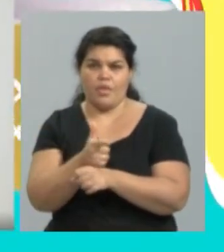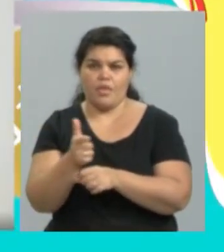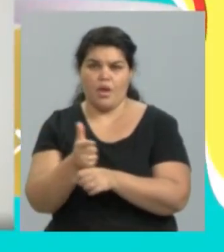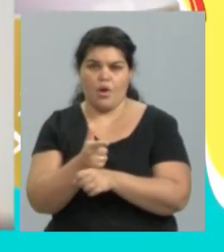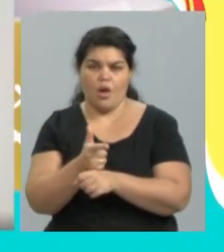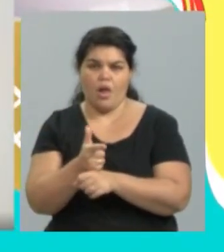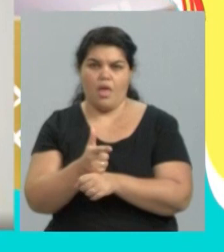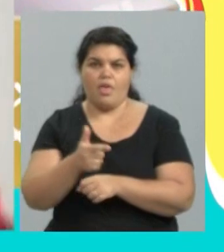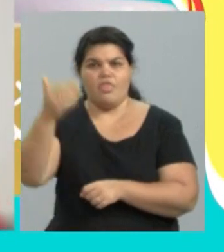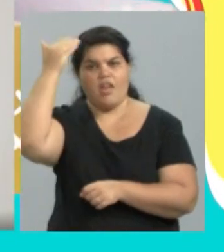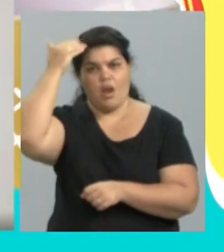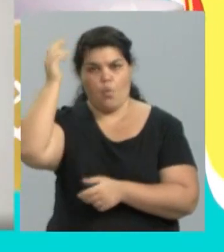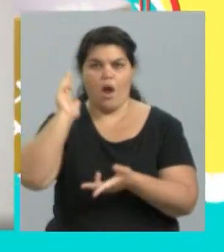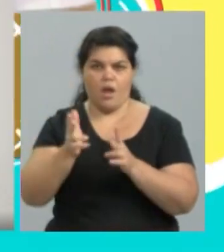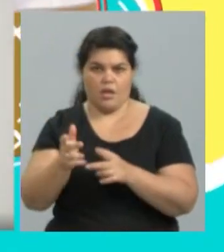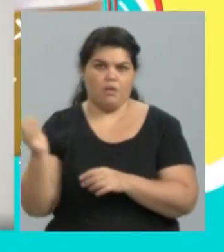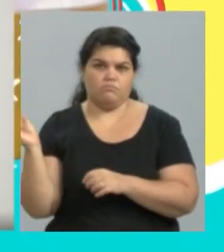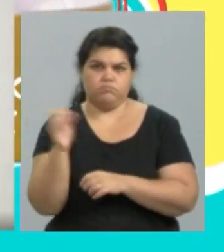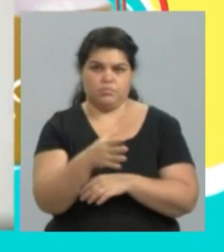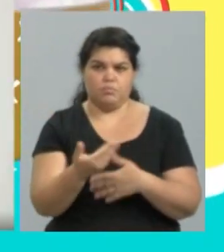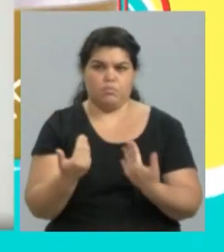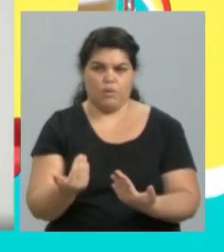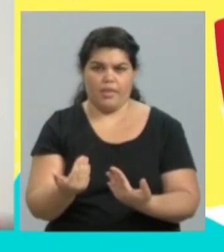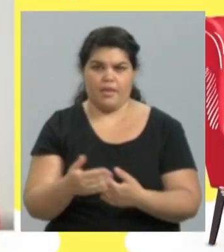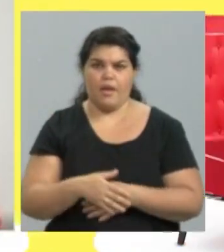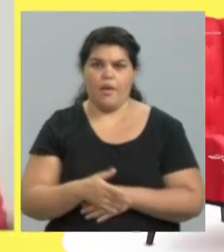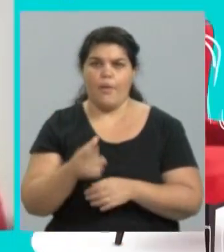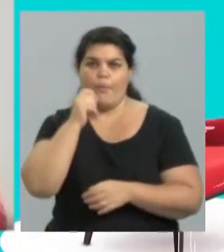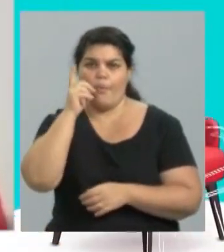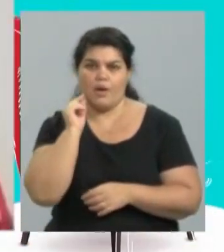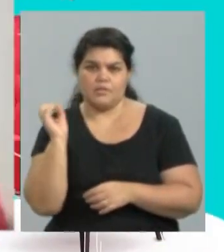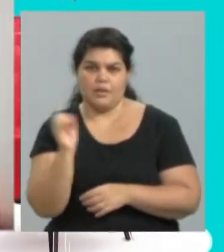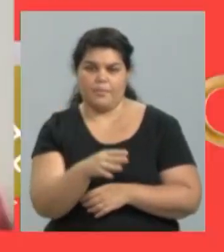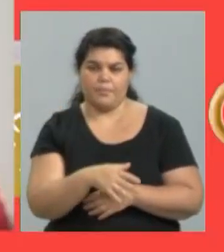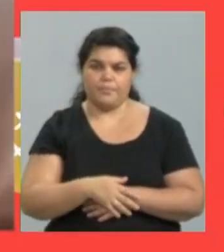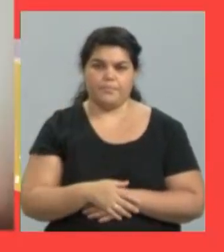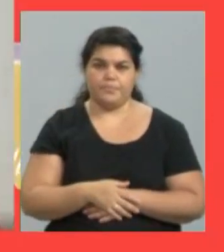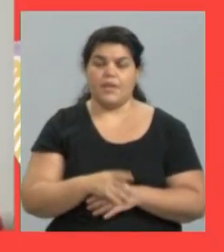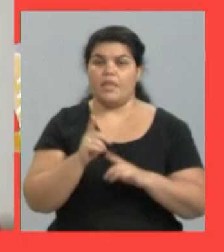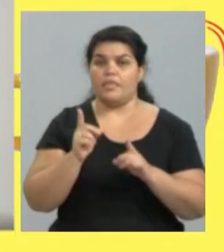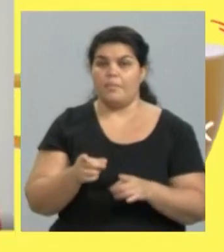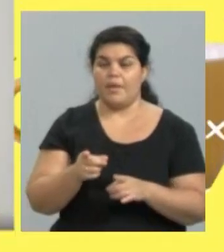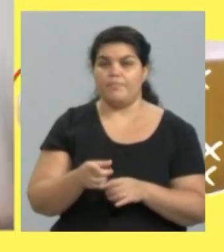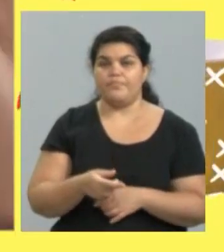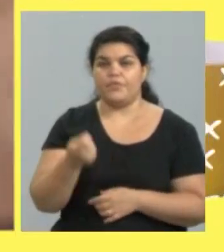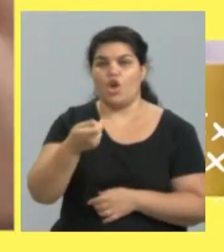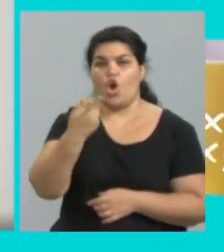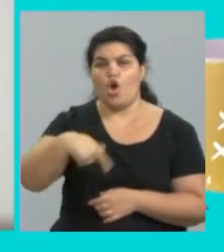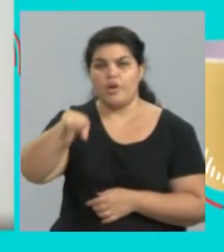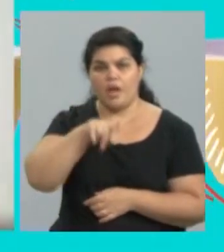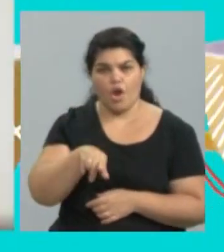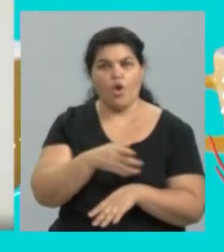señas, ¿no? Entonces, los videos se pueden enviar por WhatsApp. Después, los correos que estábamos manejando